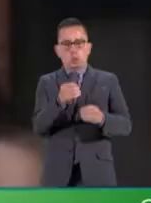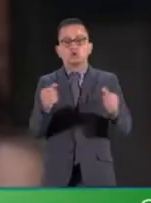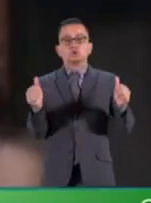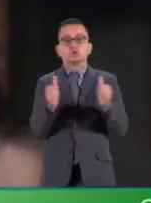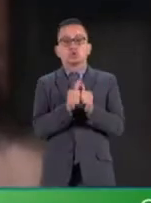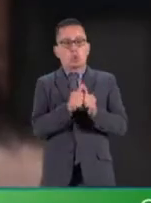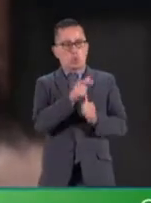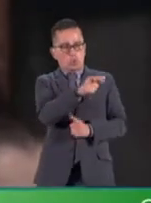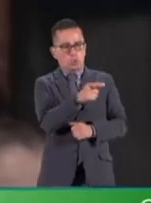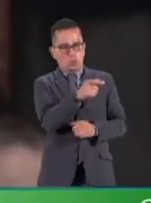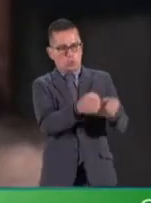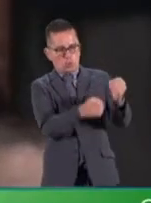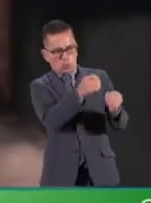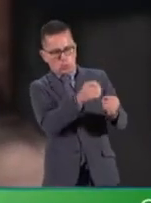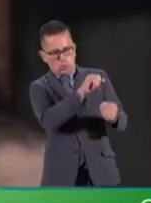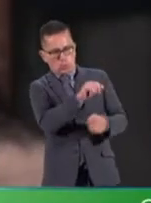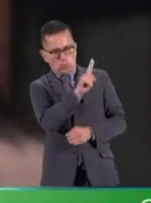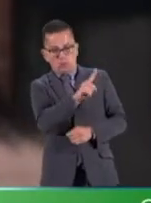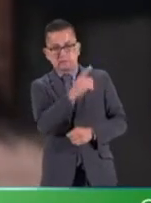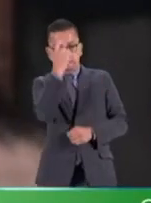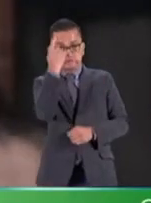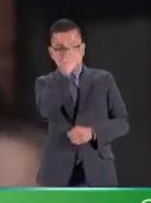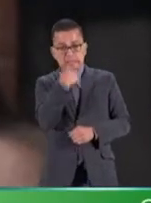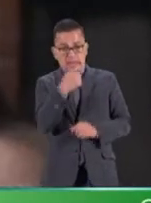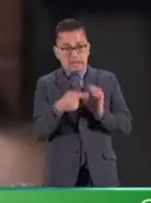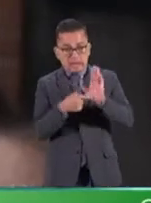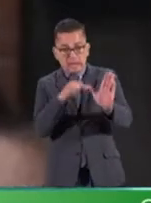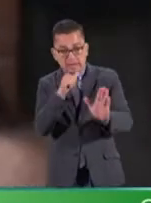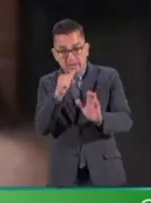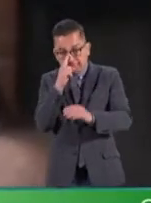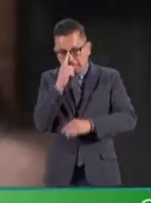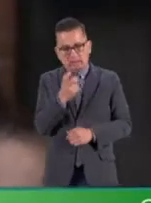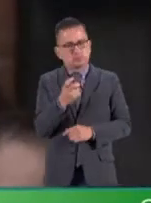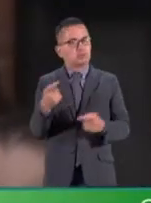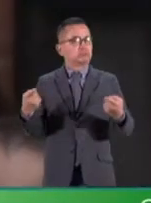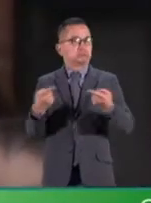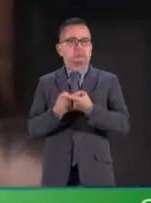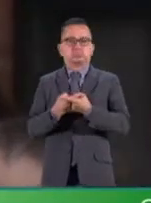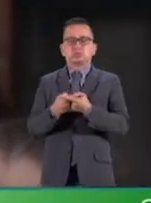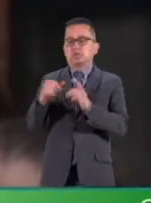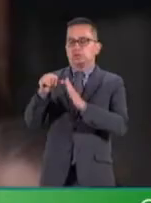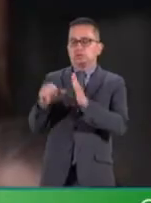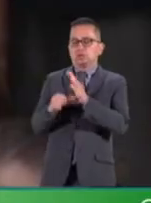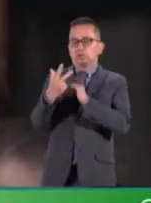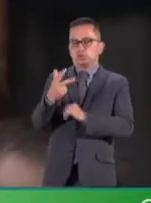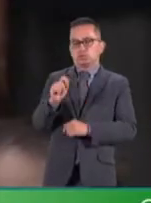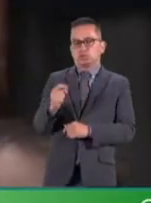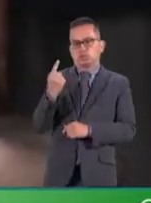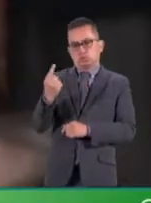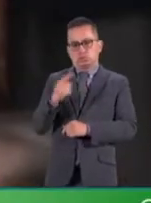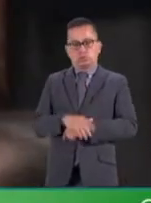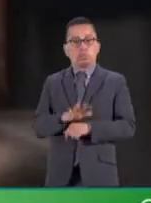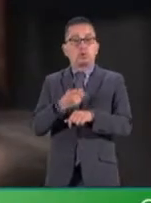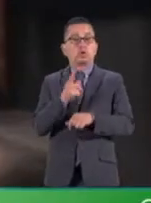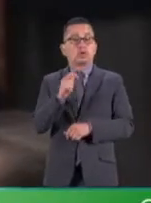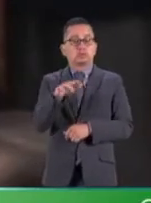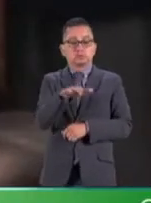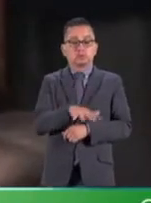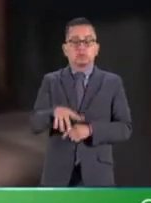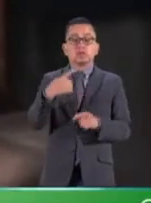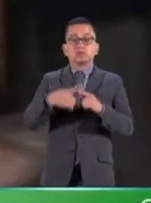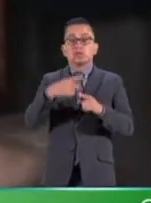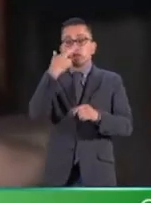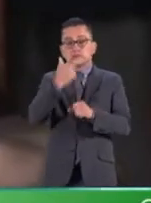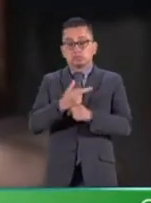identidad reservada infringen el artículo 8.1 de la Convención Americana. Impide a los procesados conocer